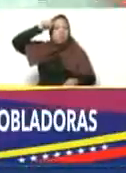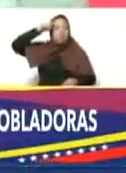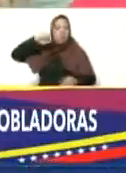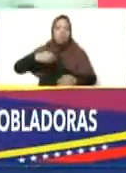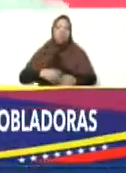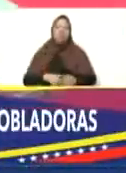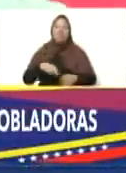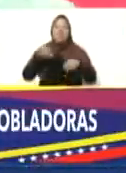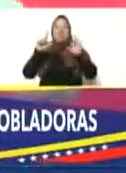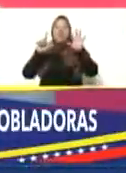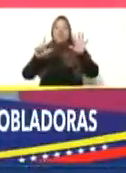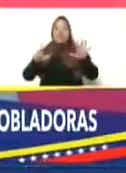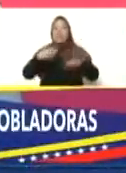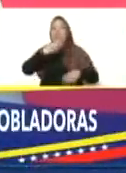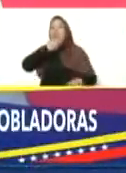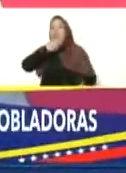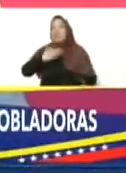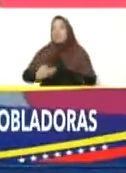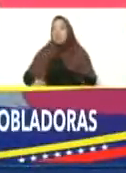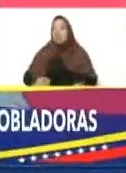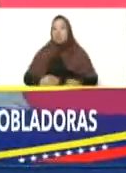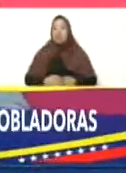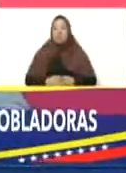6 de diciembre